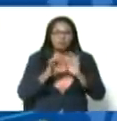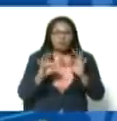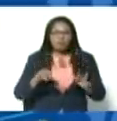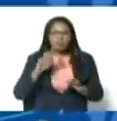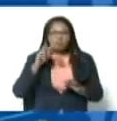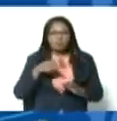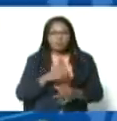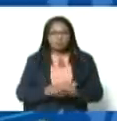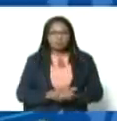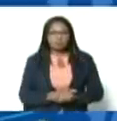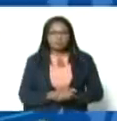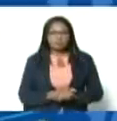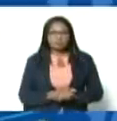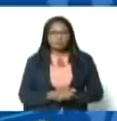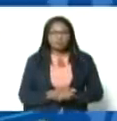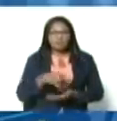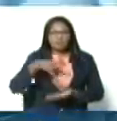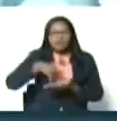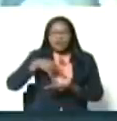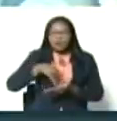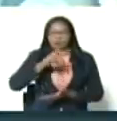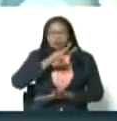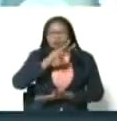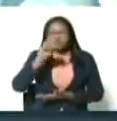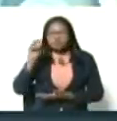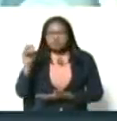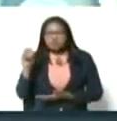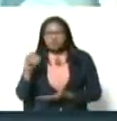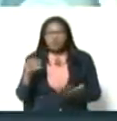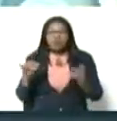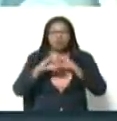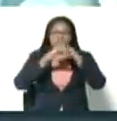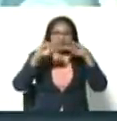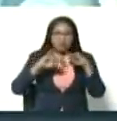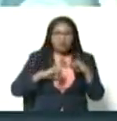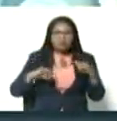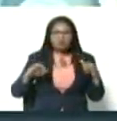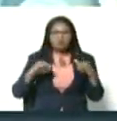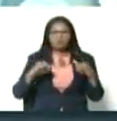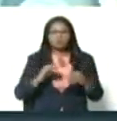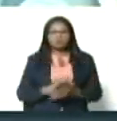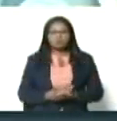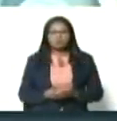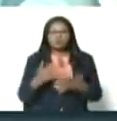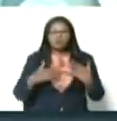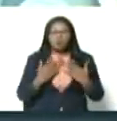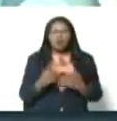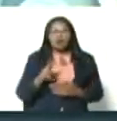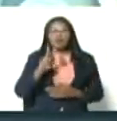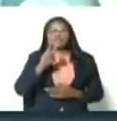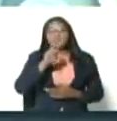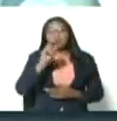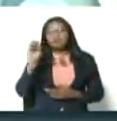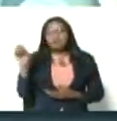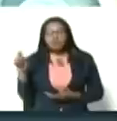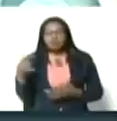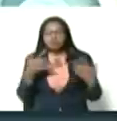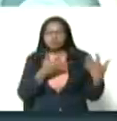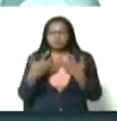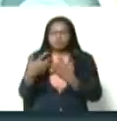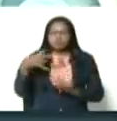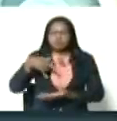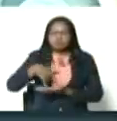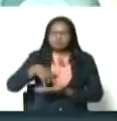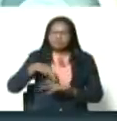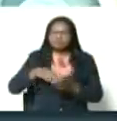plan Carabobo 200, de la celebración de la independencia de Carabobo en todo el mundo. Se trata